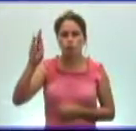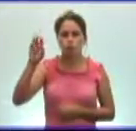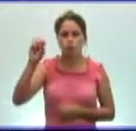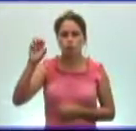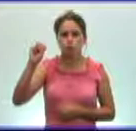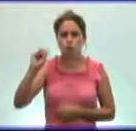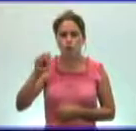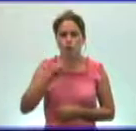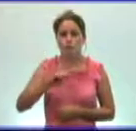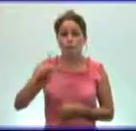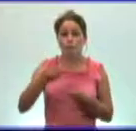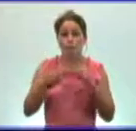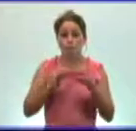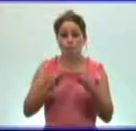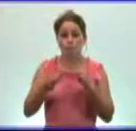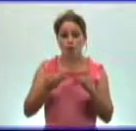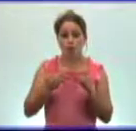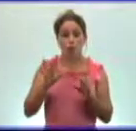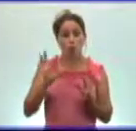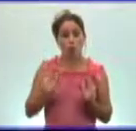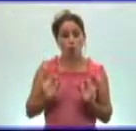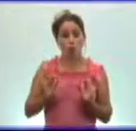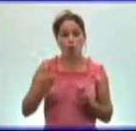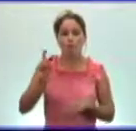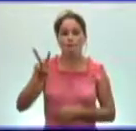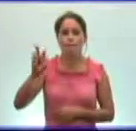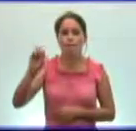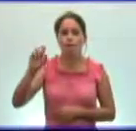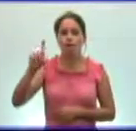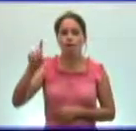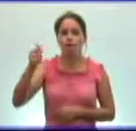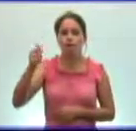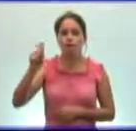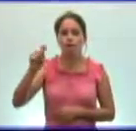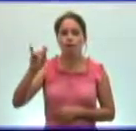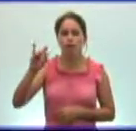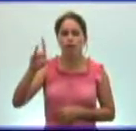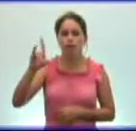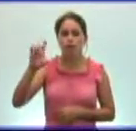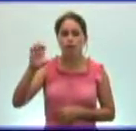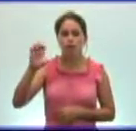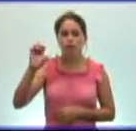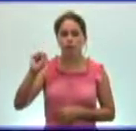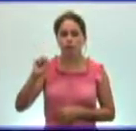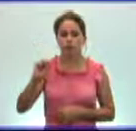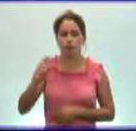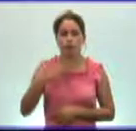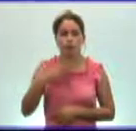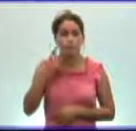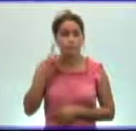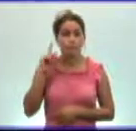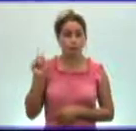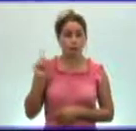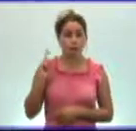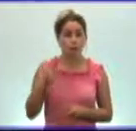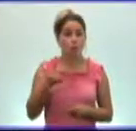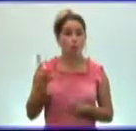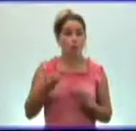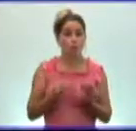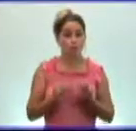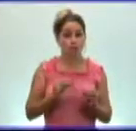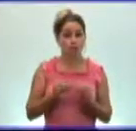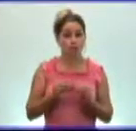hidruros, en su constitución, está presente el hidrógeno y un no metal. Como pueden ver, la fórmula que nos